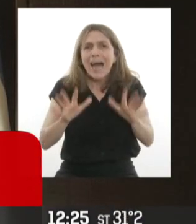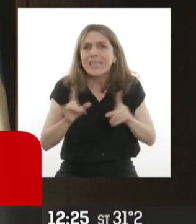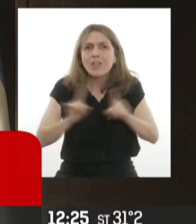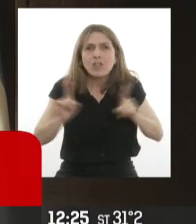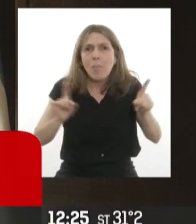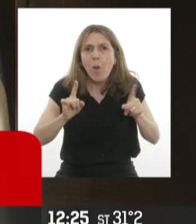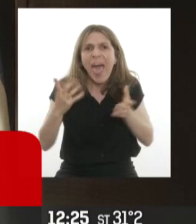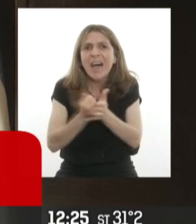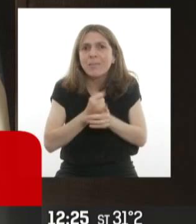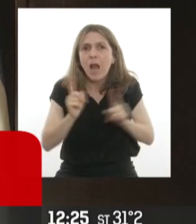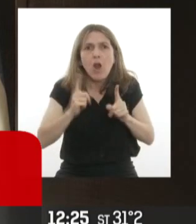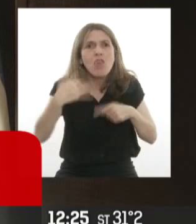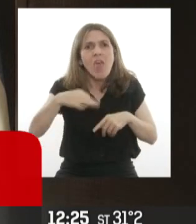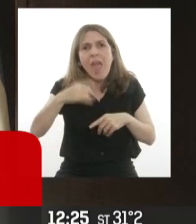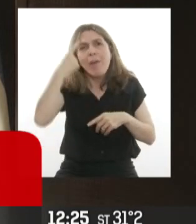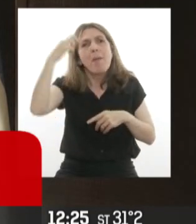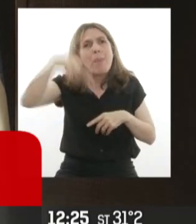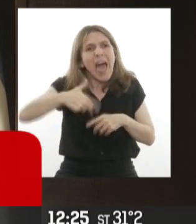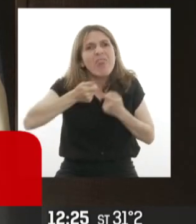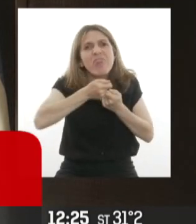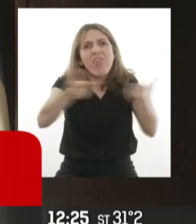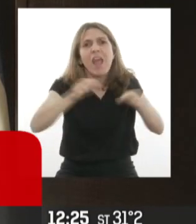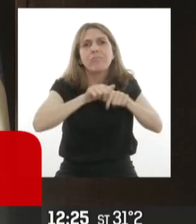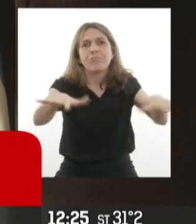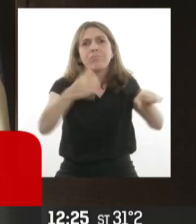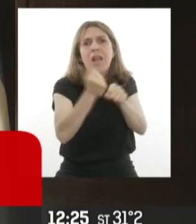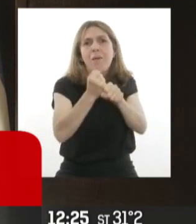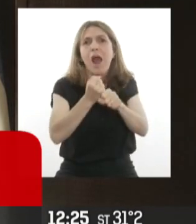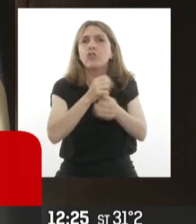temas tenemos que abordarlos y tenemos que encontrarle solución.